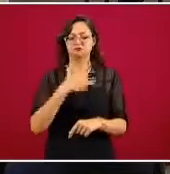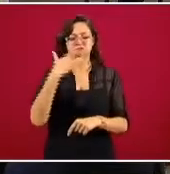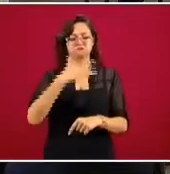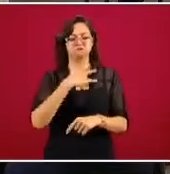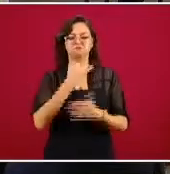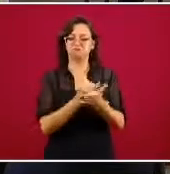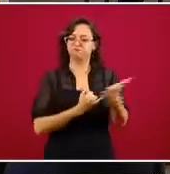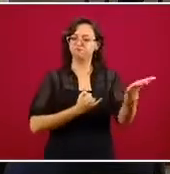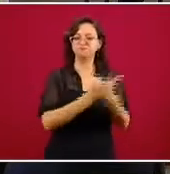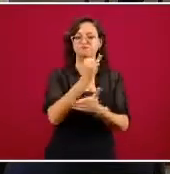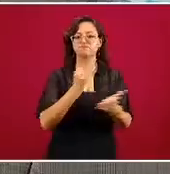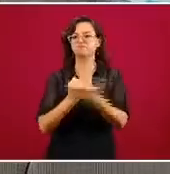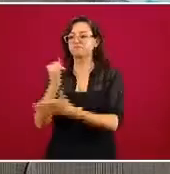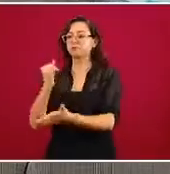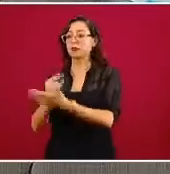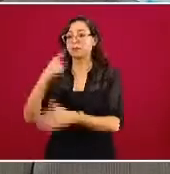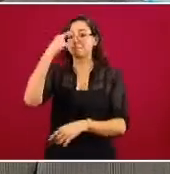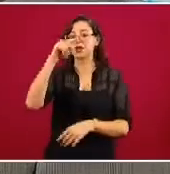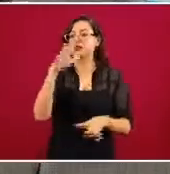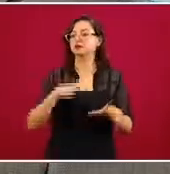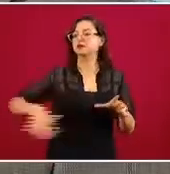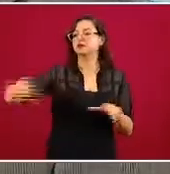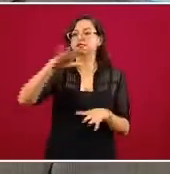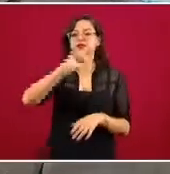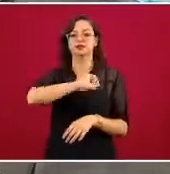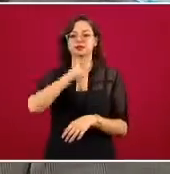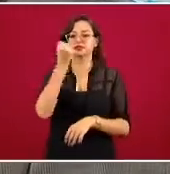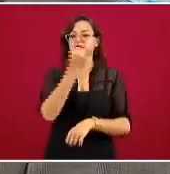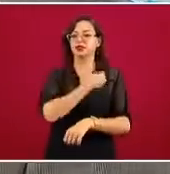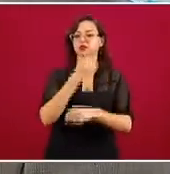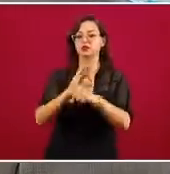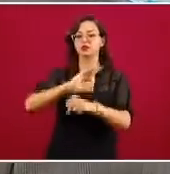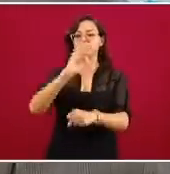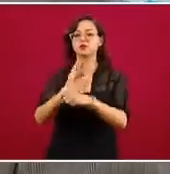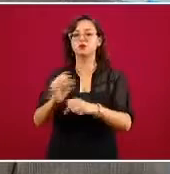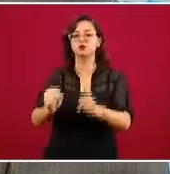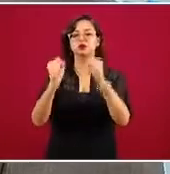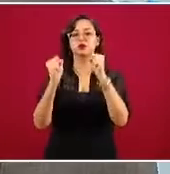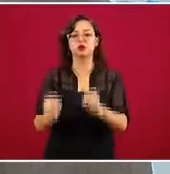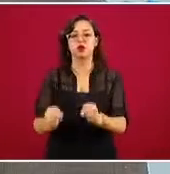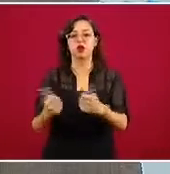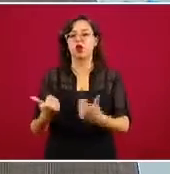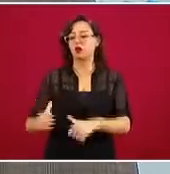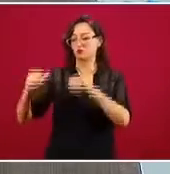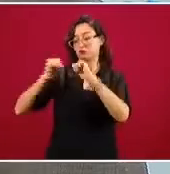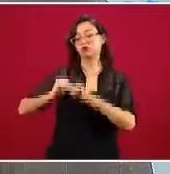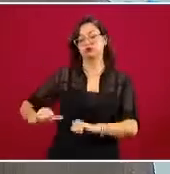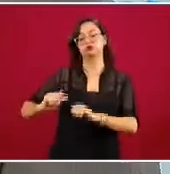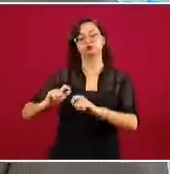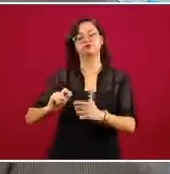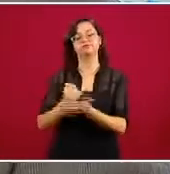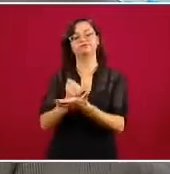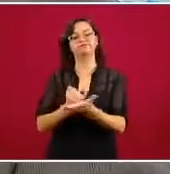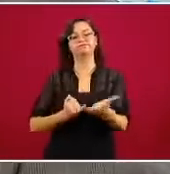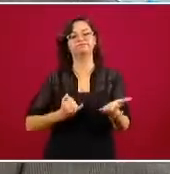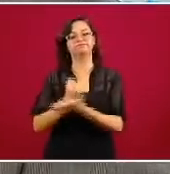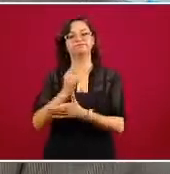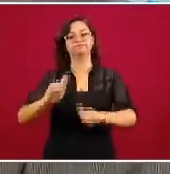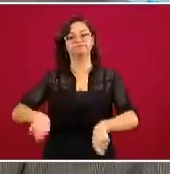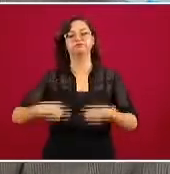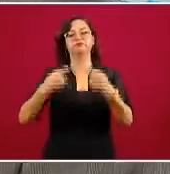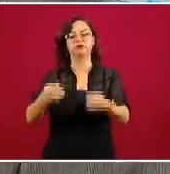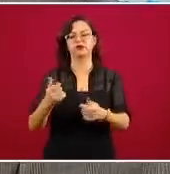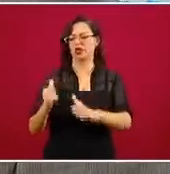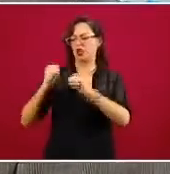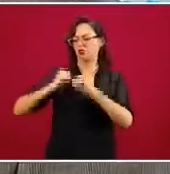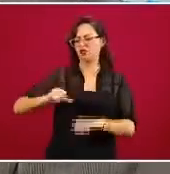extraordinarias, medidas de seguridad sanitaria que fueron dispuestas por las autoridades sanitarias. Y recordar que las